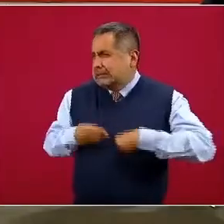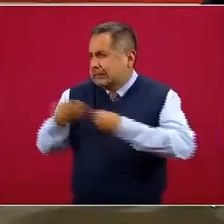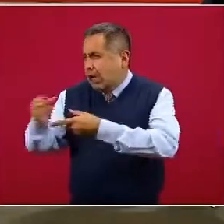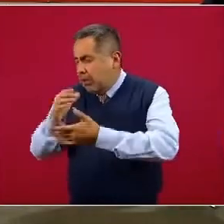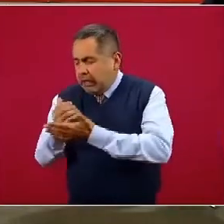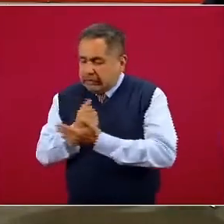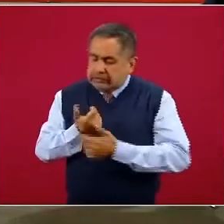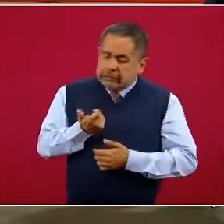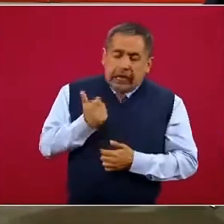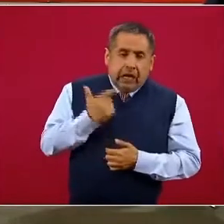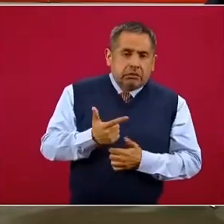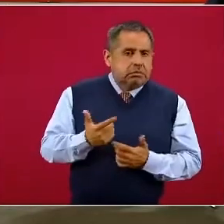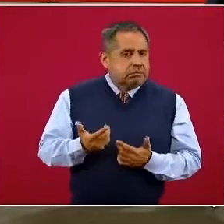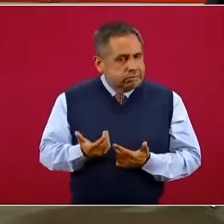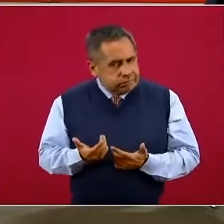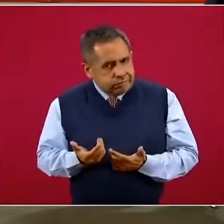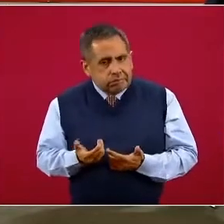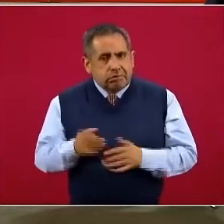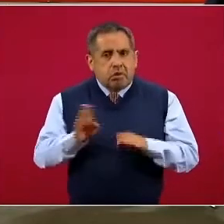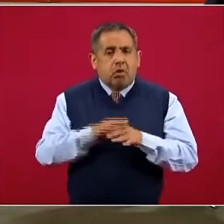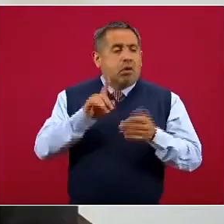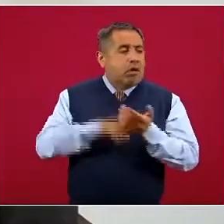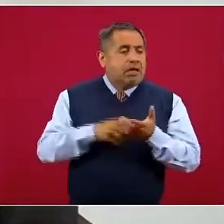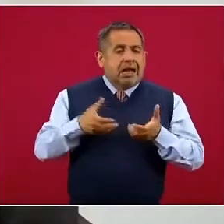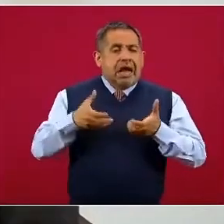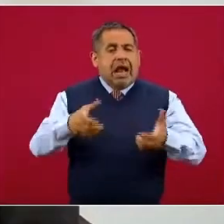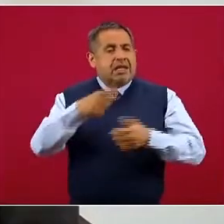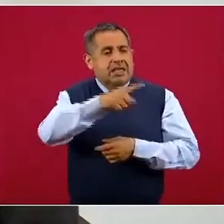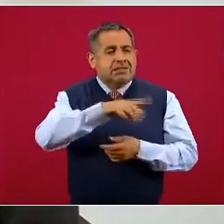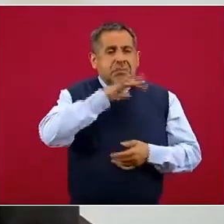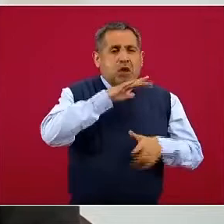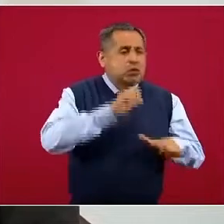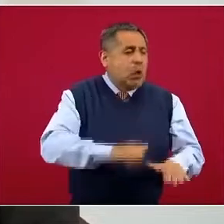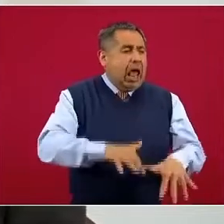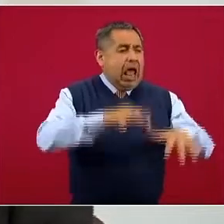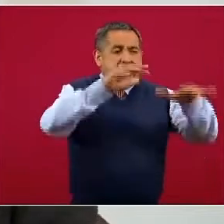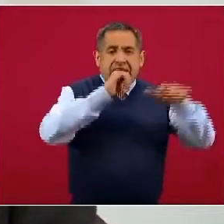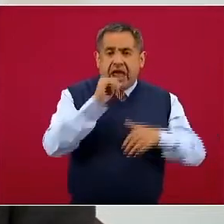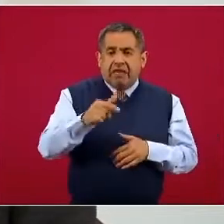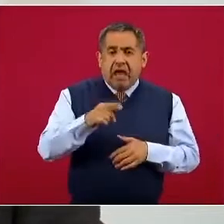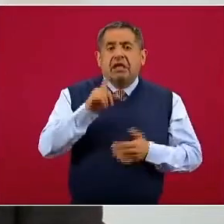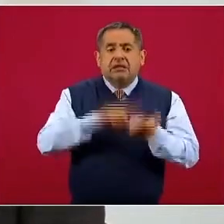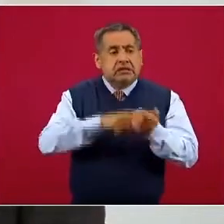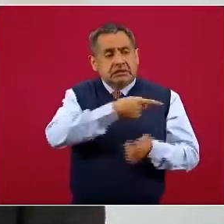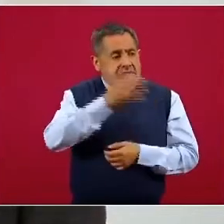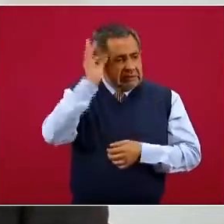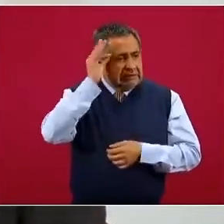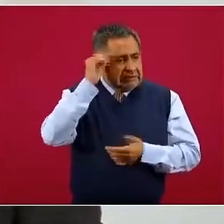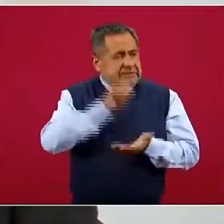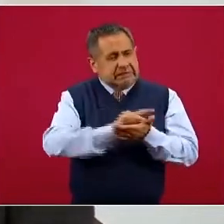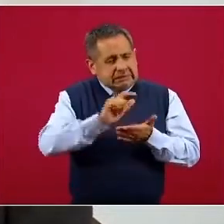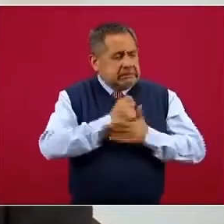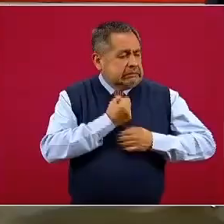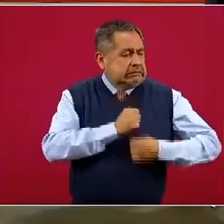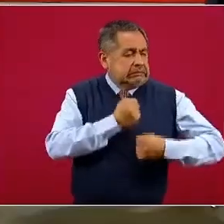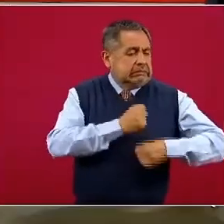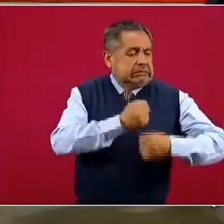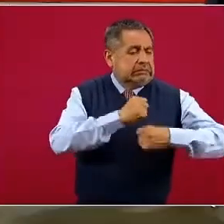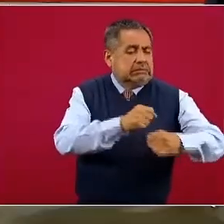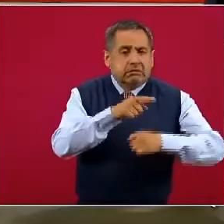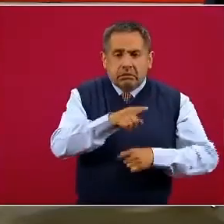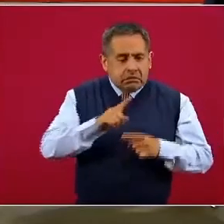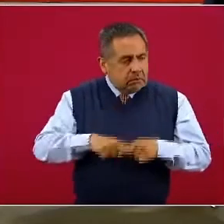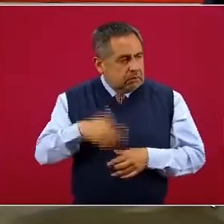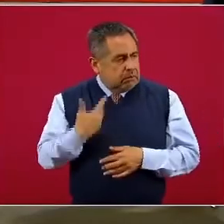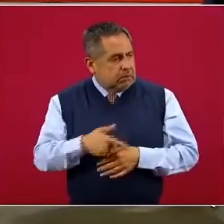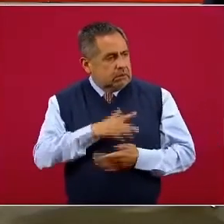que no se están cubriendo de basura, que el problema no es nada más que se cubran de basura y que se vean feas, sino